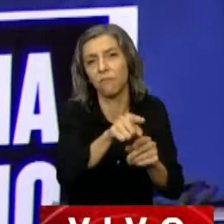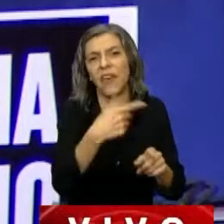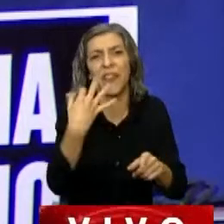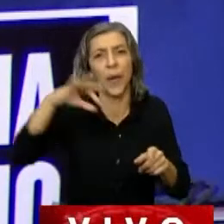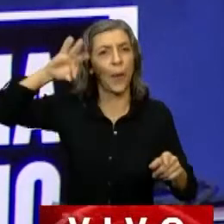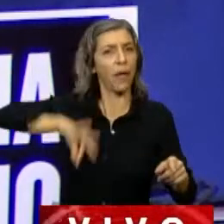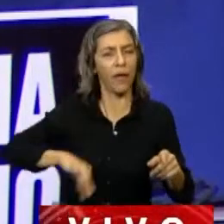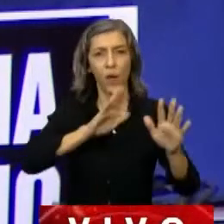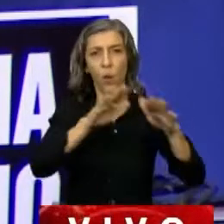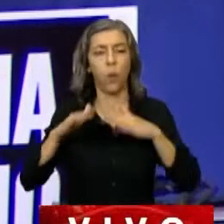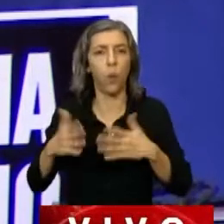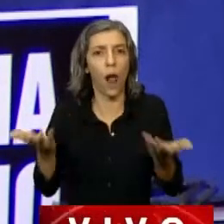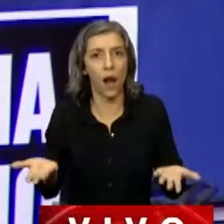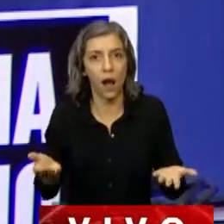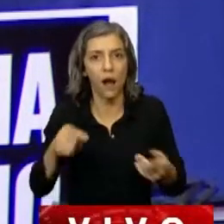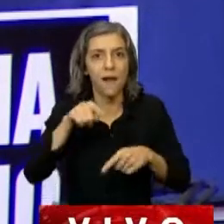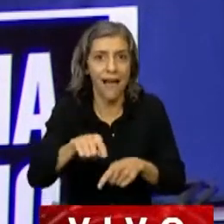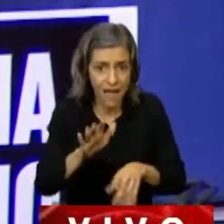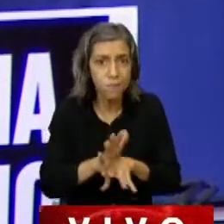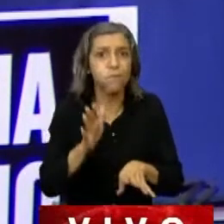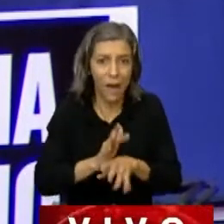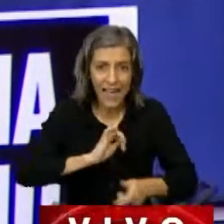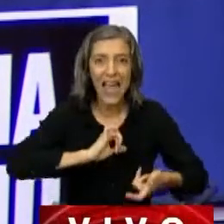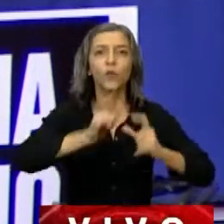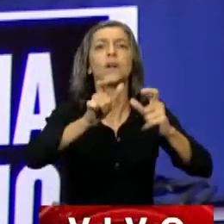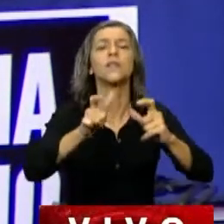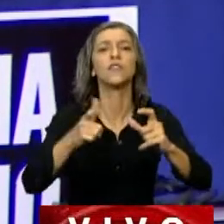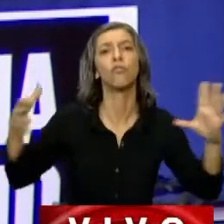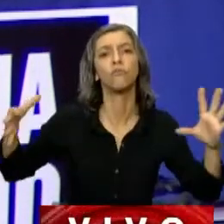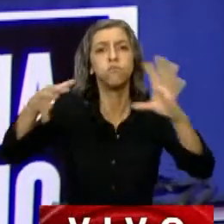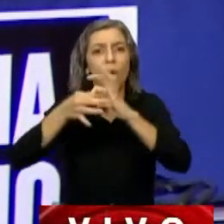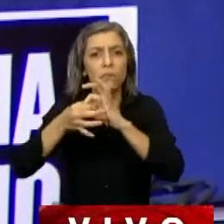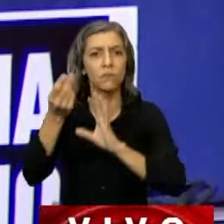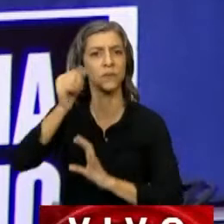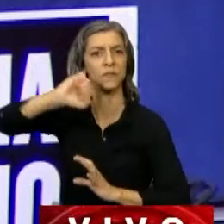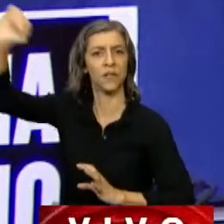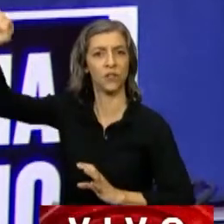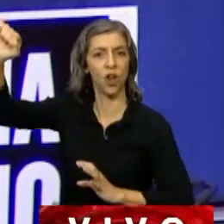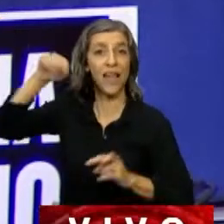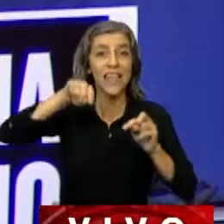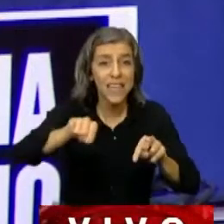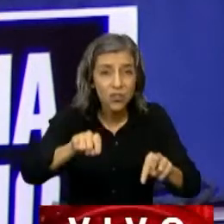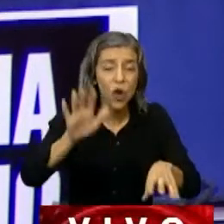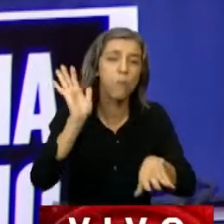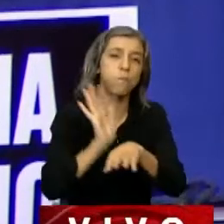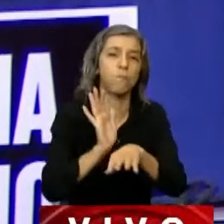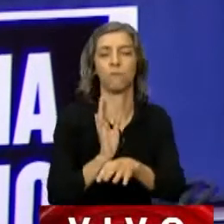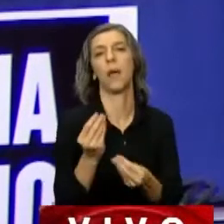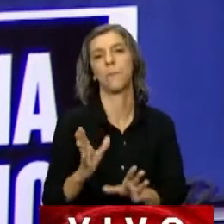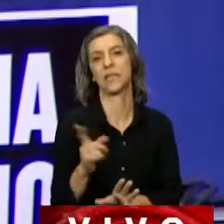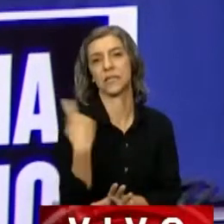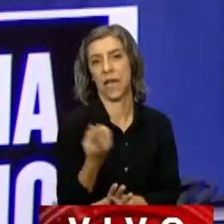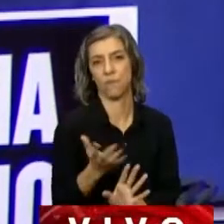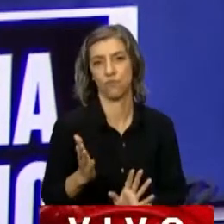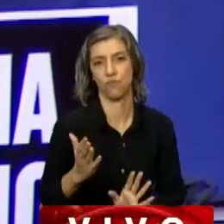canasta básica y de allí indexación mensual con inflación para empezar a hablar. O sea que efectivamente hay